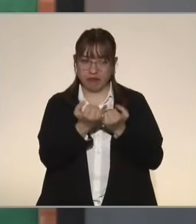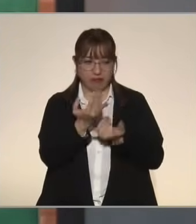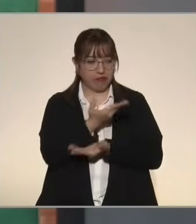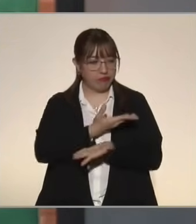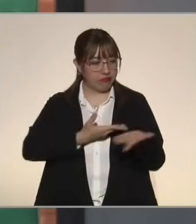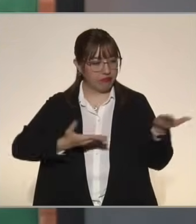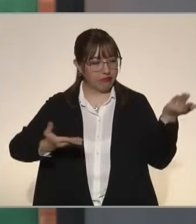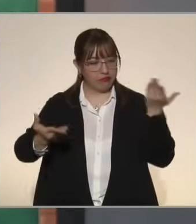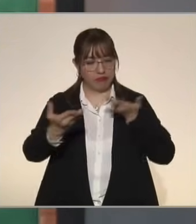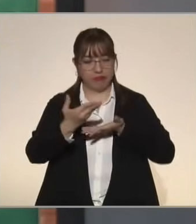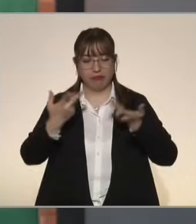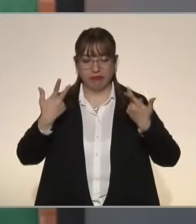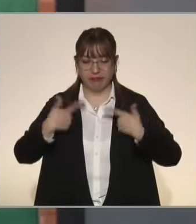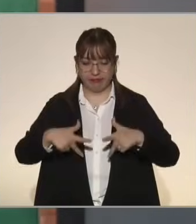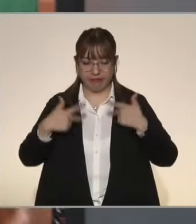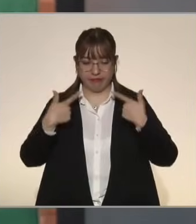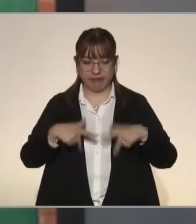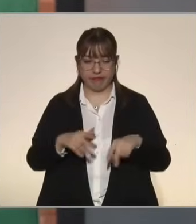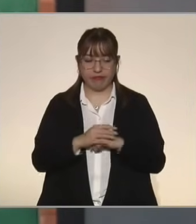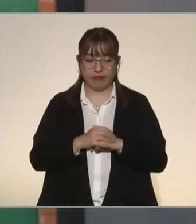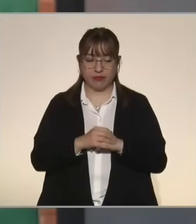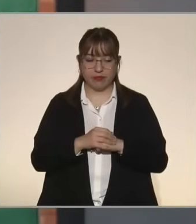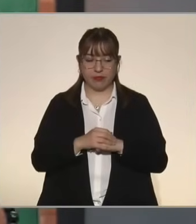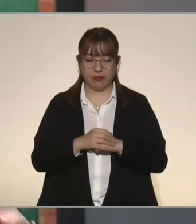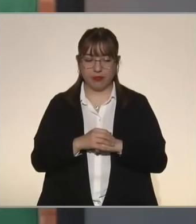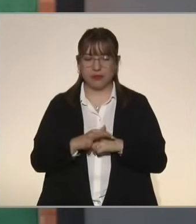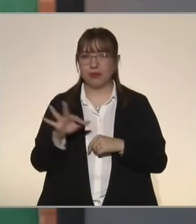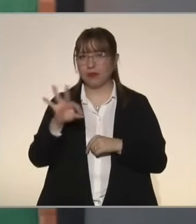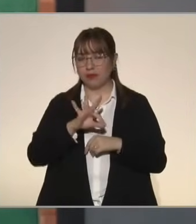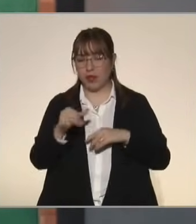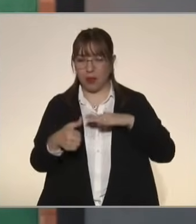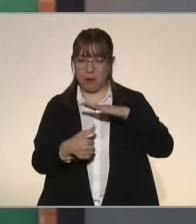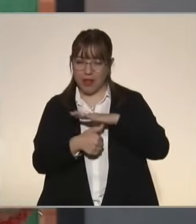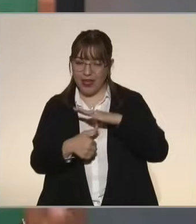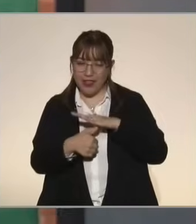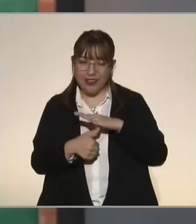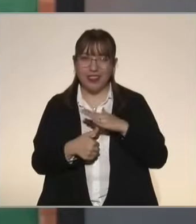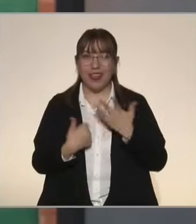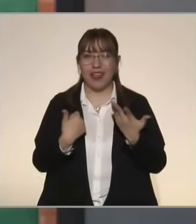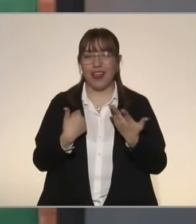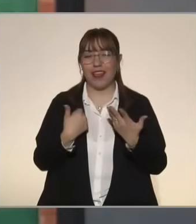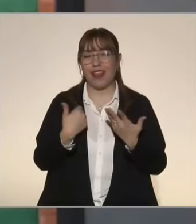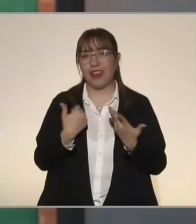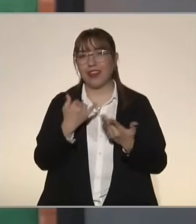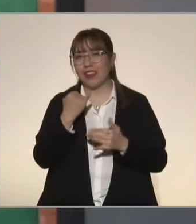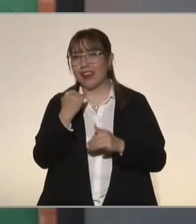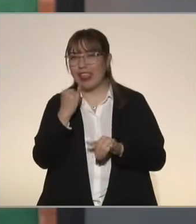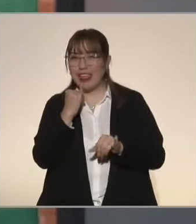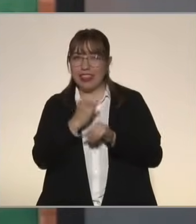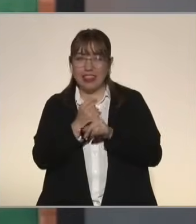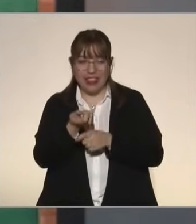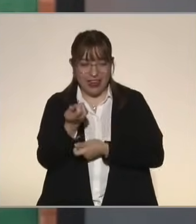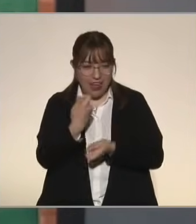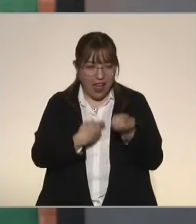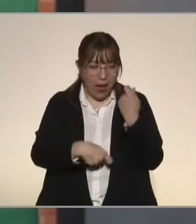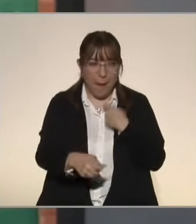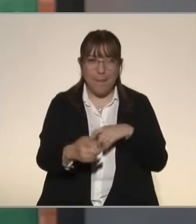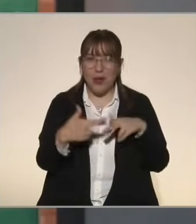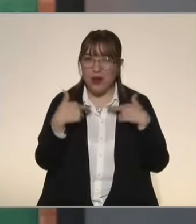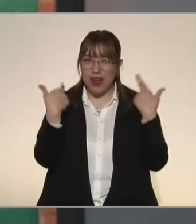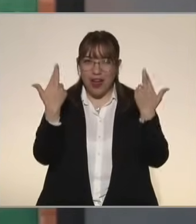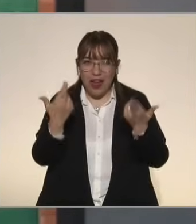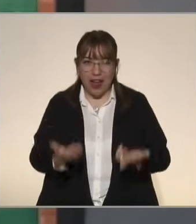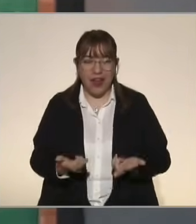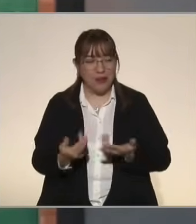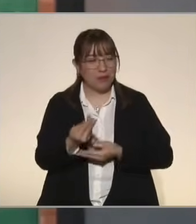gente del trabajo, a lo mejor compartir en una mesa, hacer un intercambio, hacer muchas cosas, y